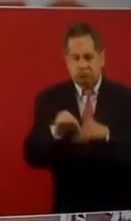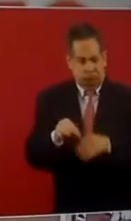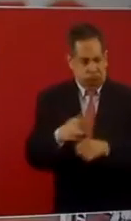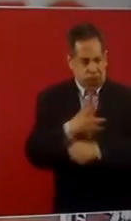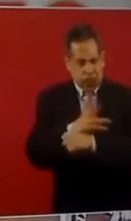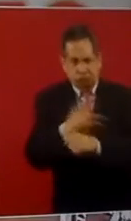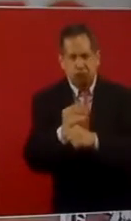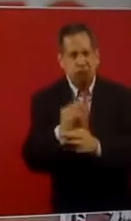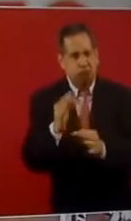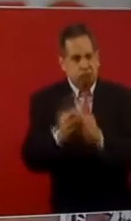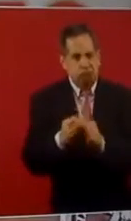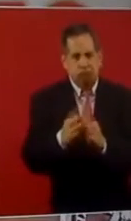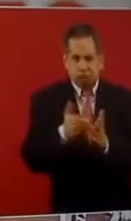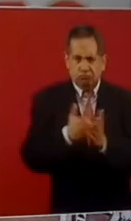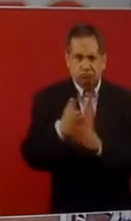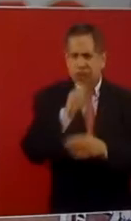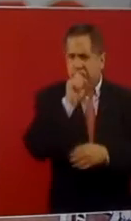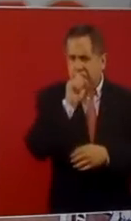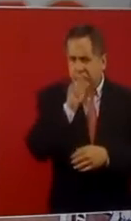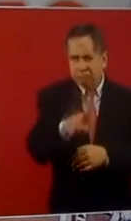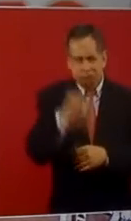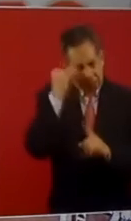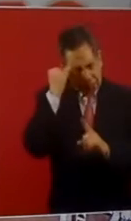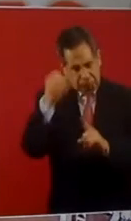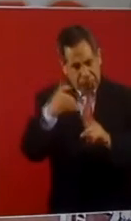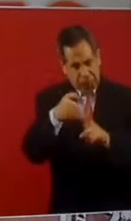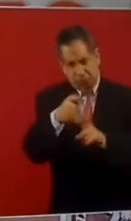Valverde. Así es, amigos.